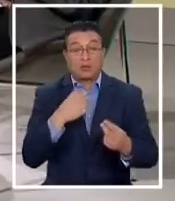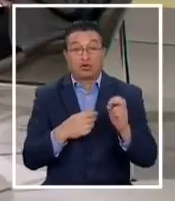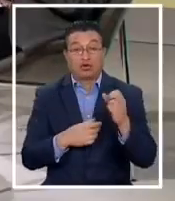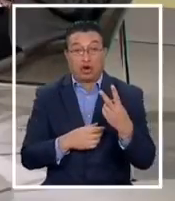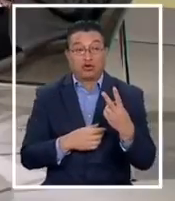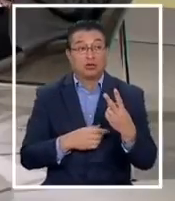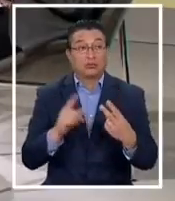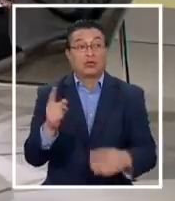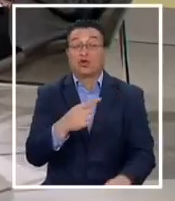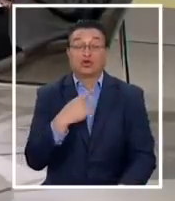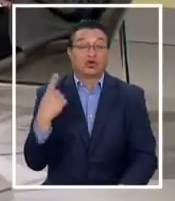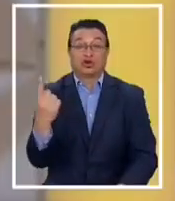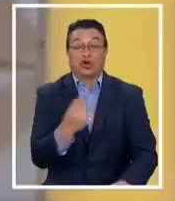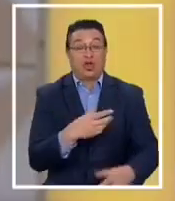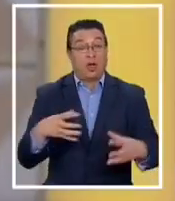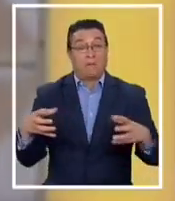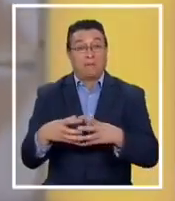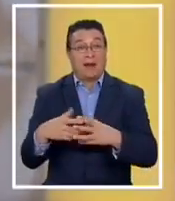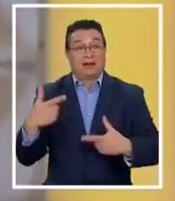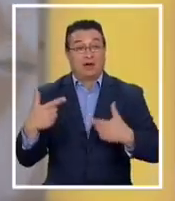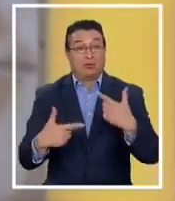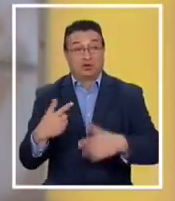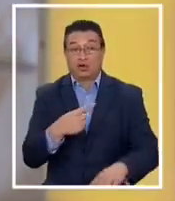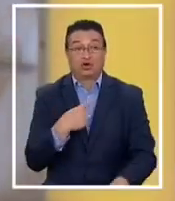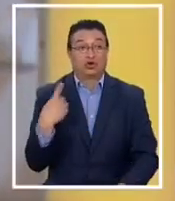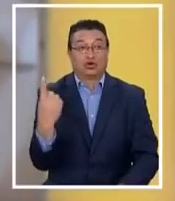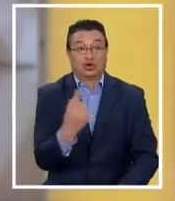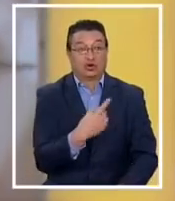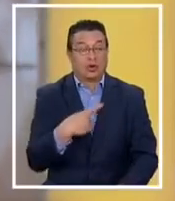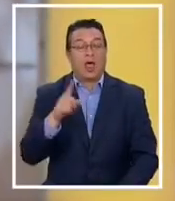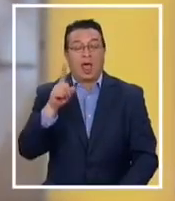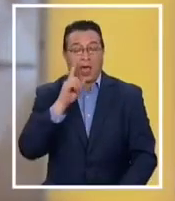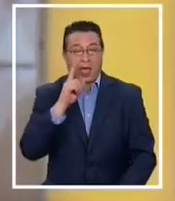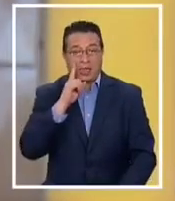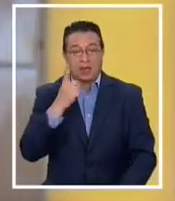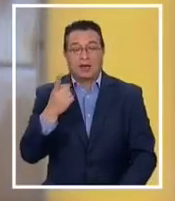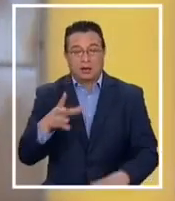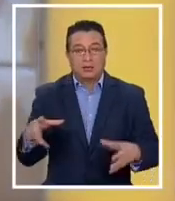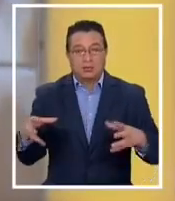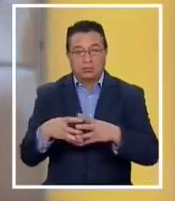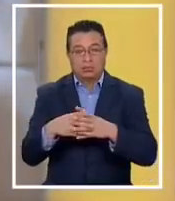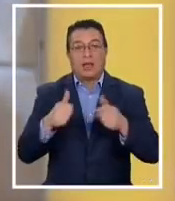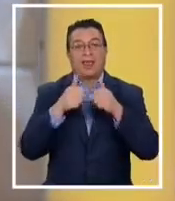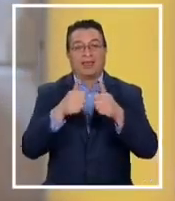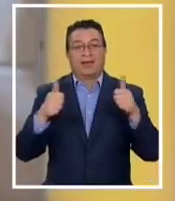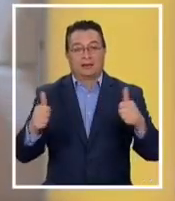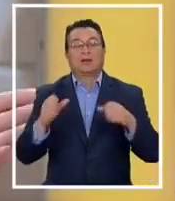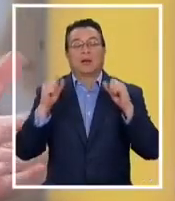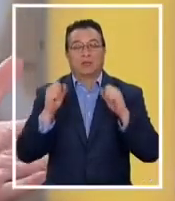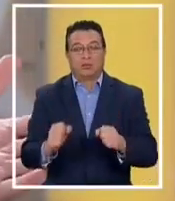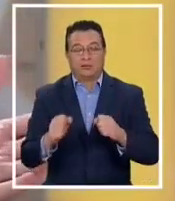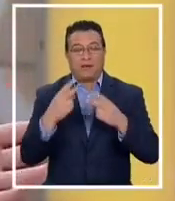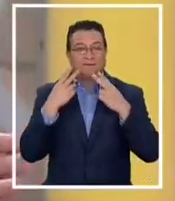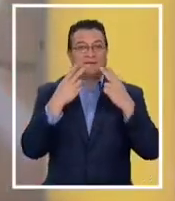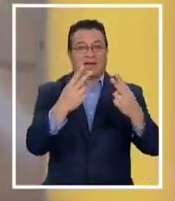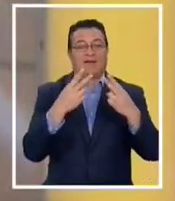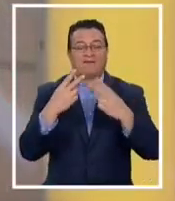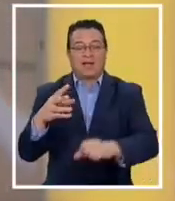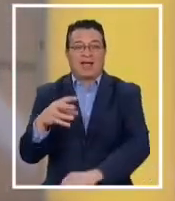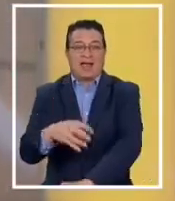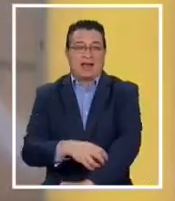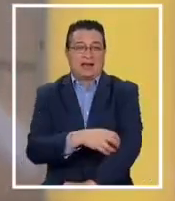todos los partidos políticos regionales no todos los partidos políticos tienen un conjunto dirigentes que pueden hacer viajes regionales